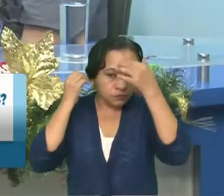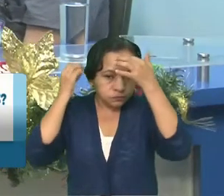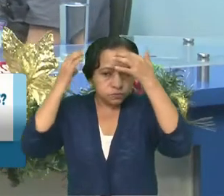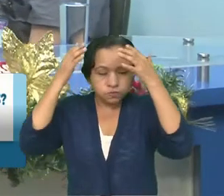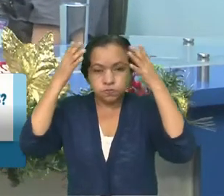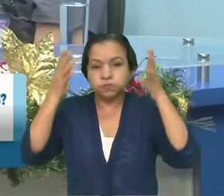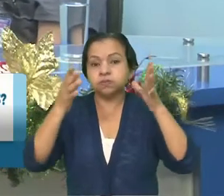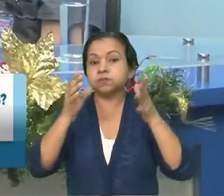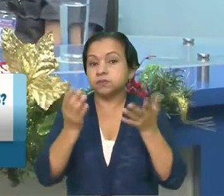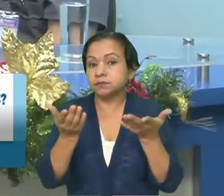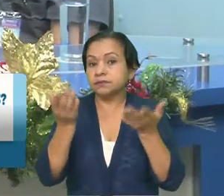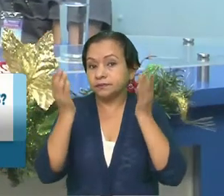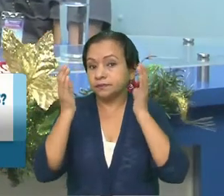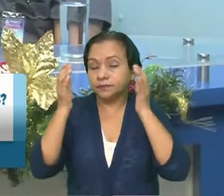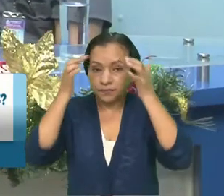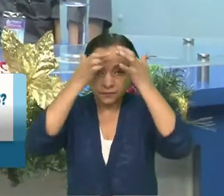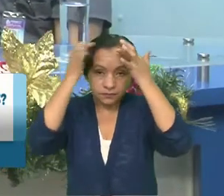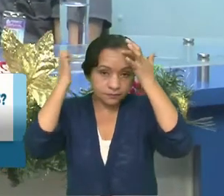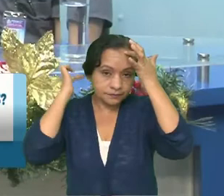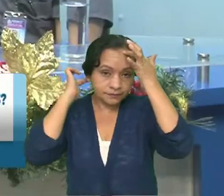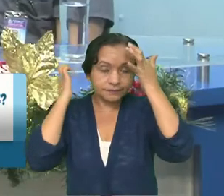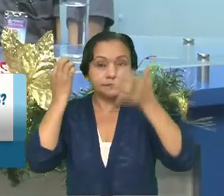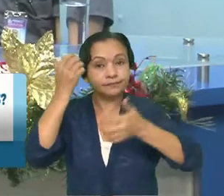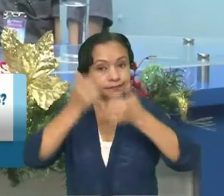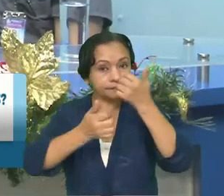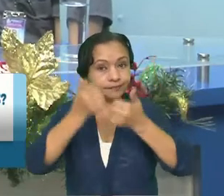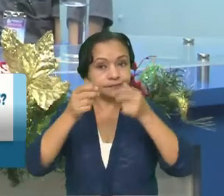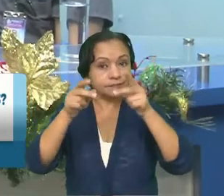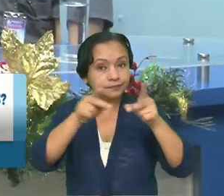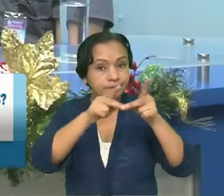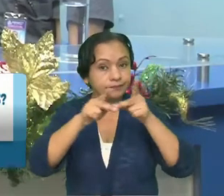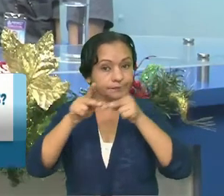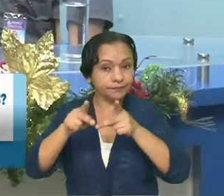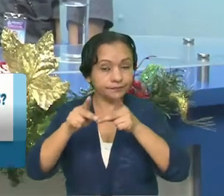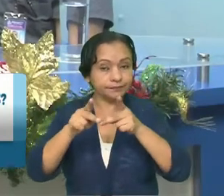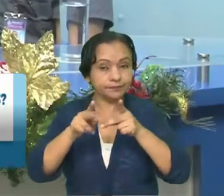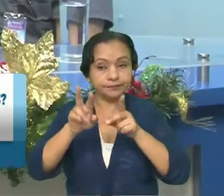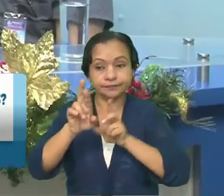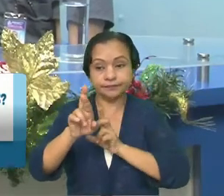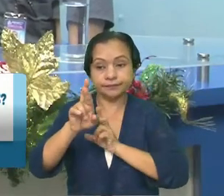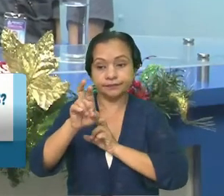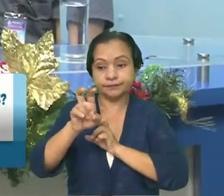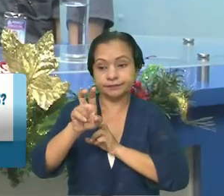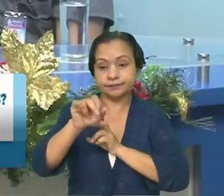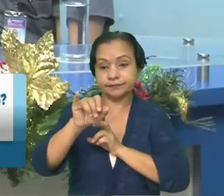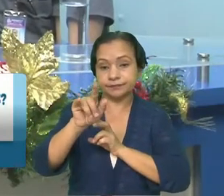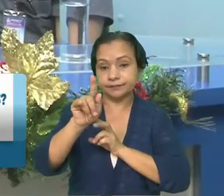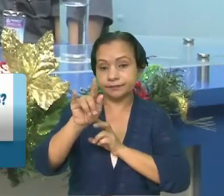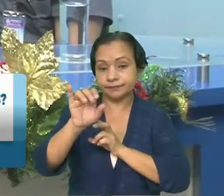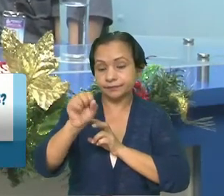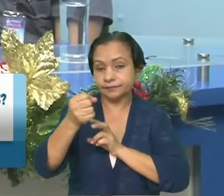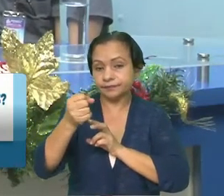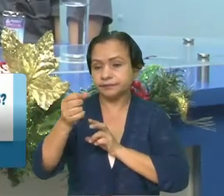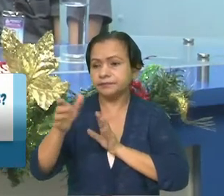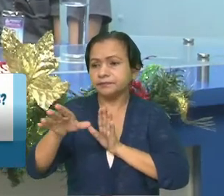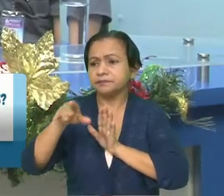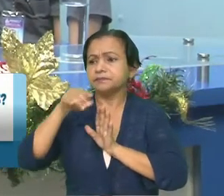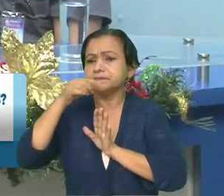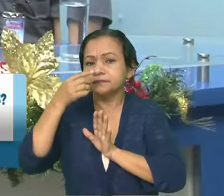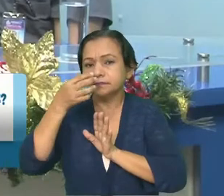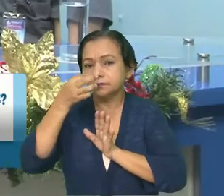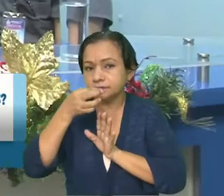desmielinización. Es como que, por ejemplo, una persona que tiene rinitis, que está expuesta a este tipo de